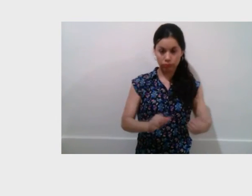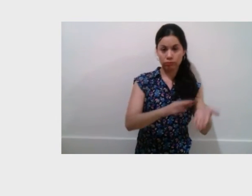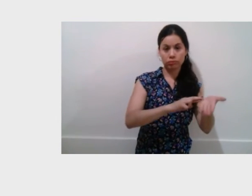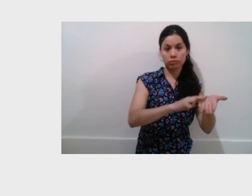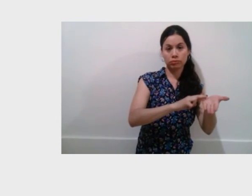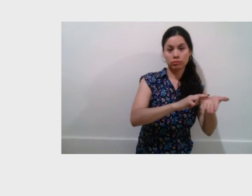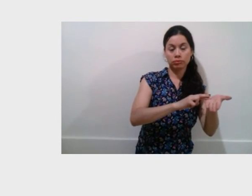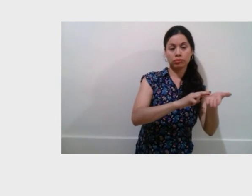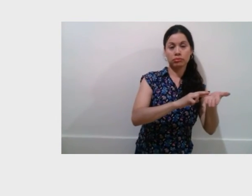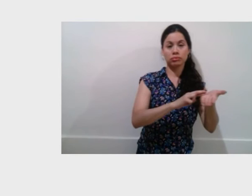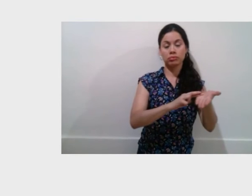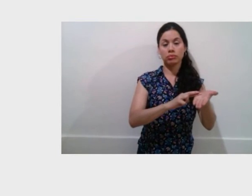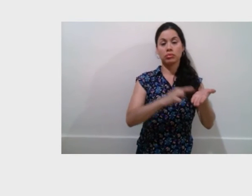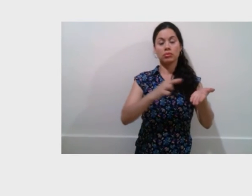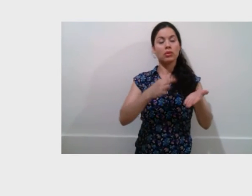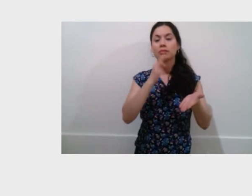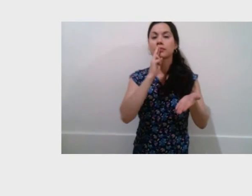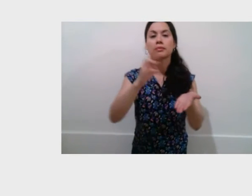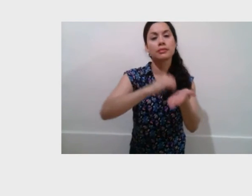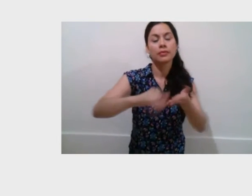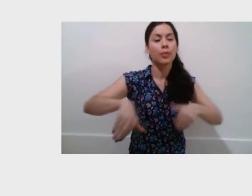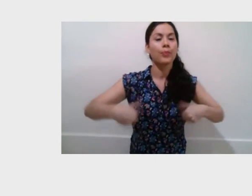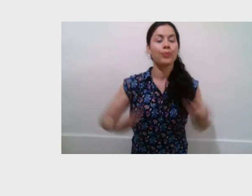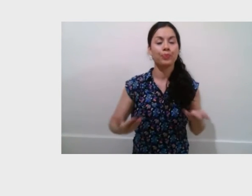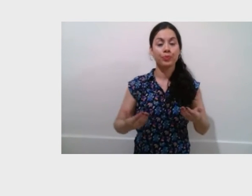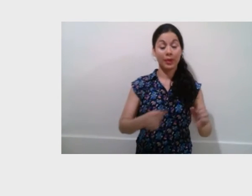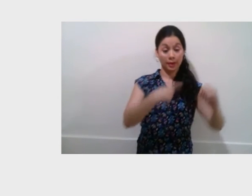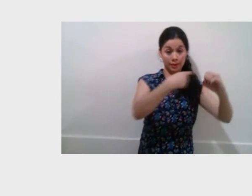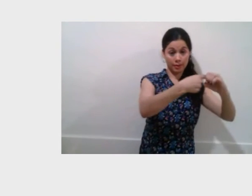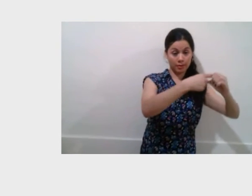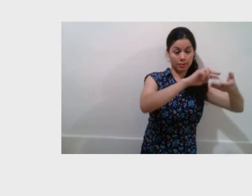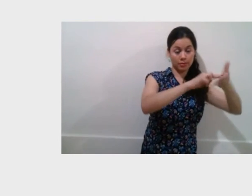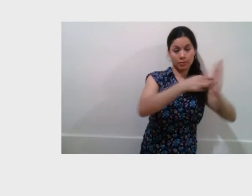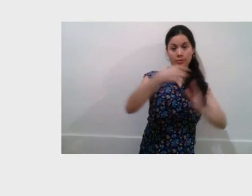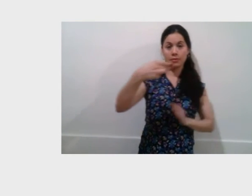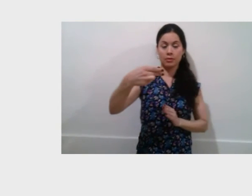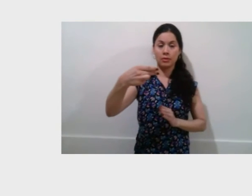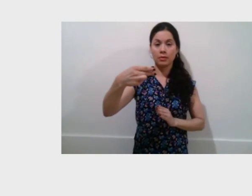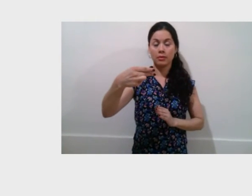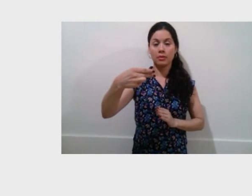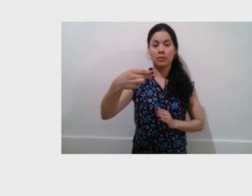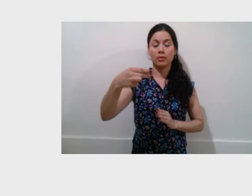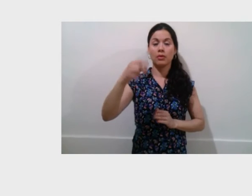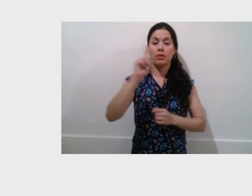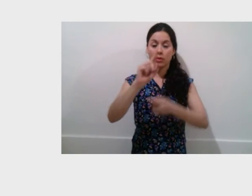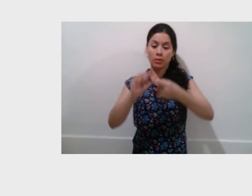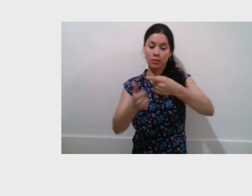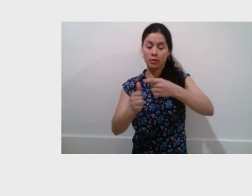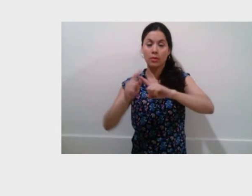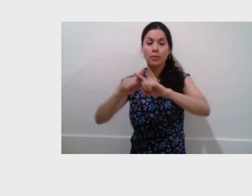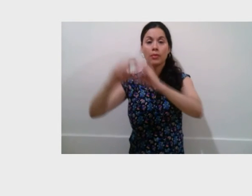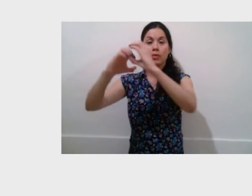resuelta, nos queda que teta es igual a 1/10 por